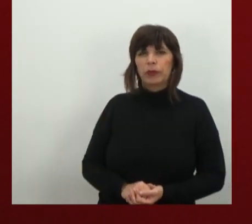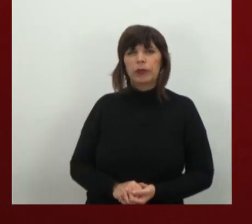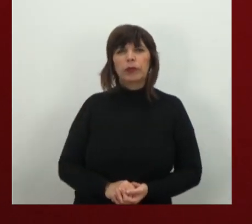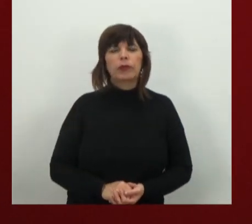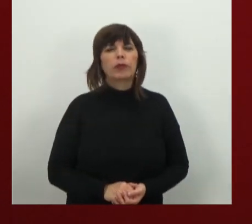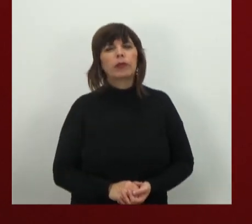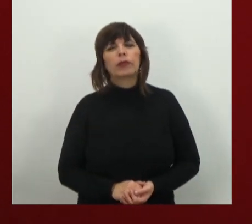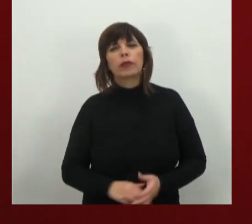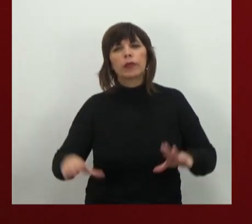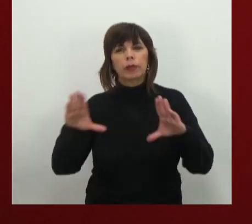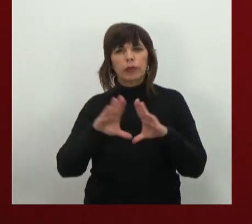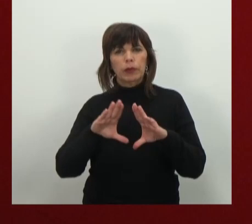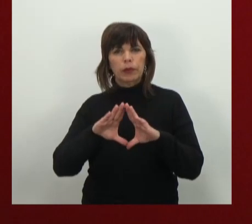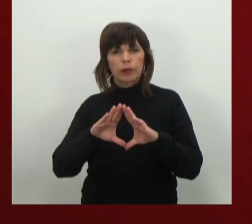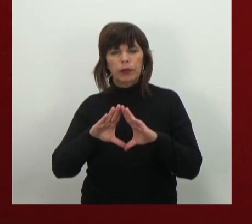La iglesia,